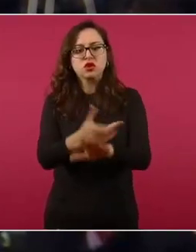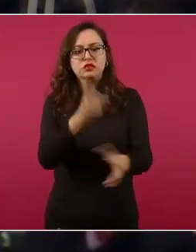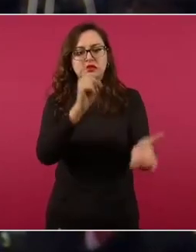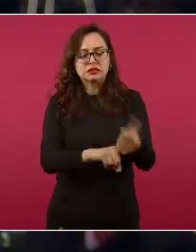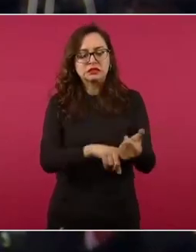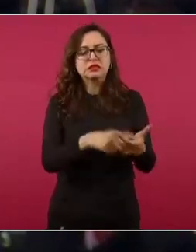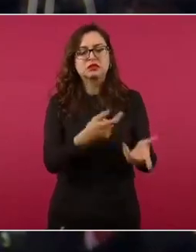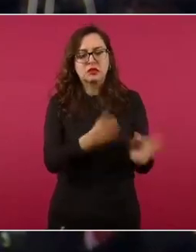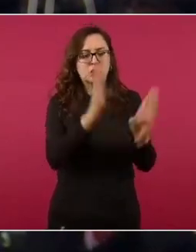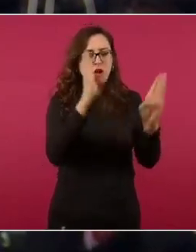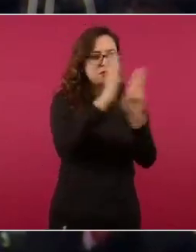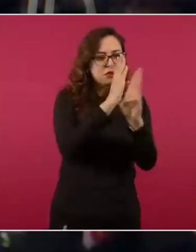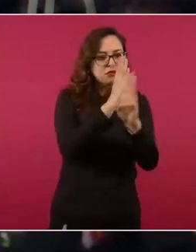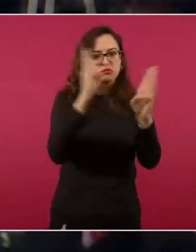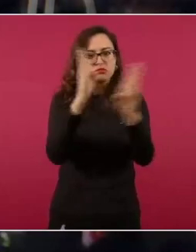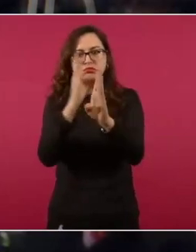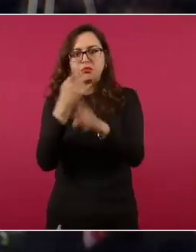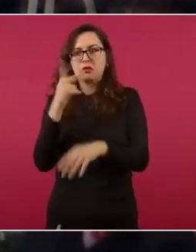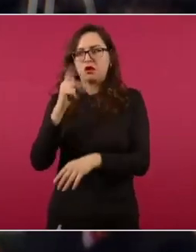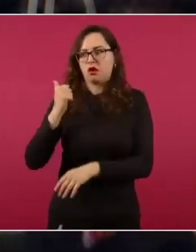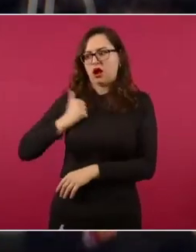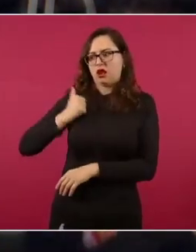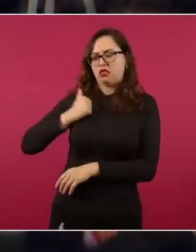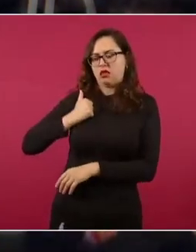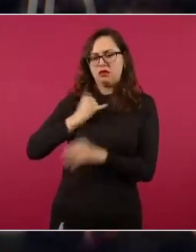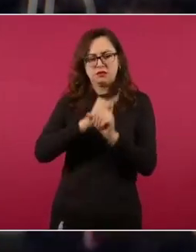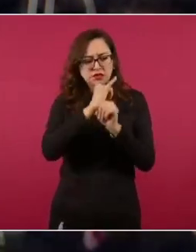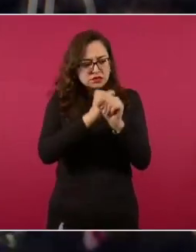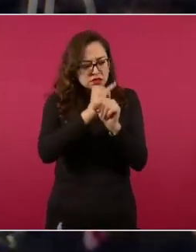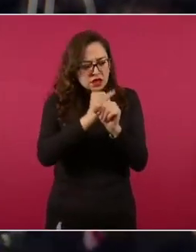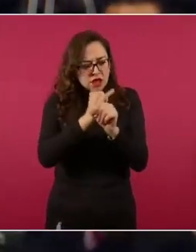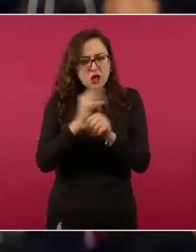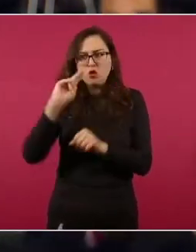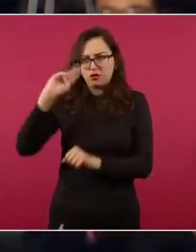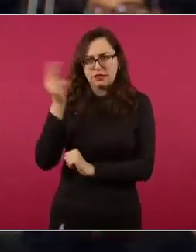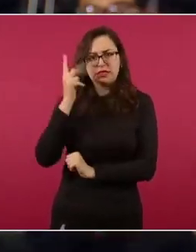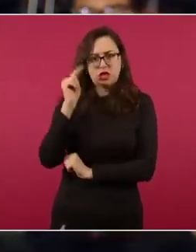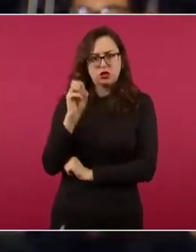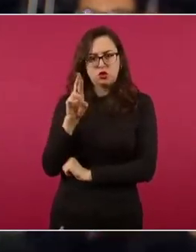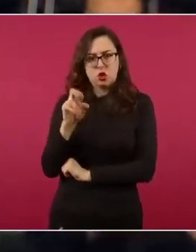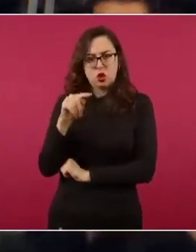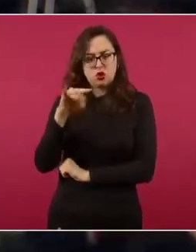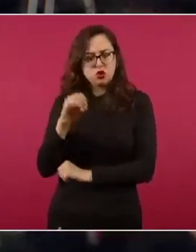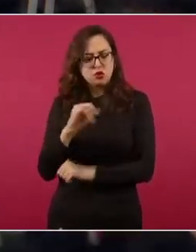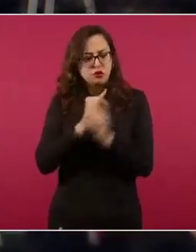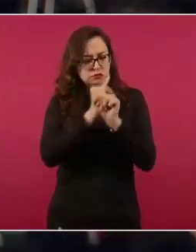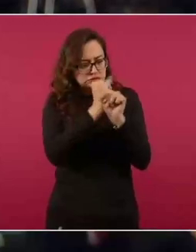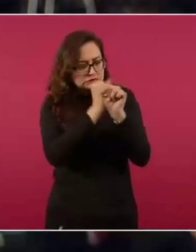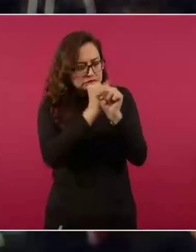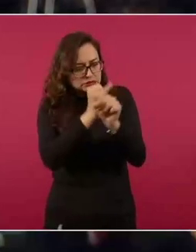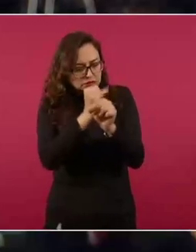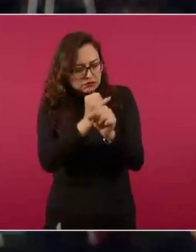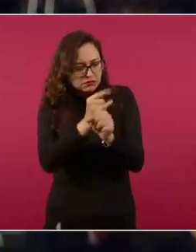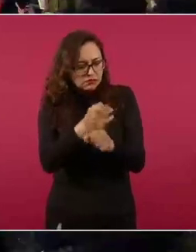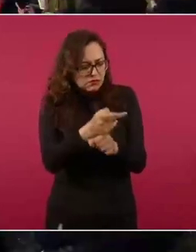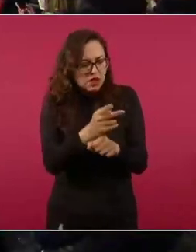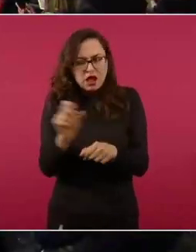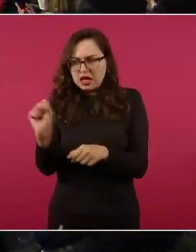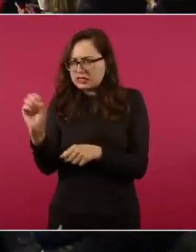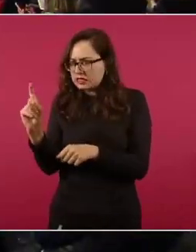malware Pegasus, dice que no tiene los elementos técnicos para pues precisamente determinar quién es el origen de